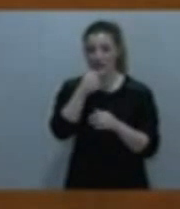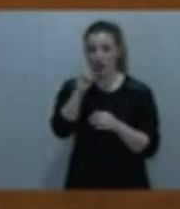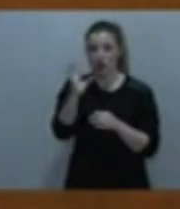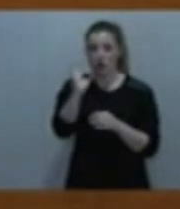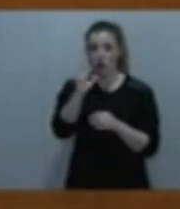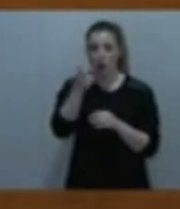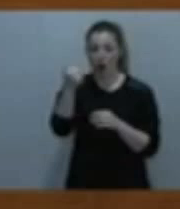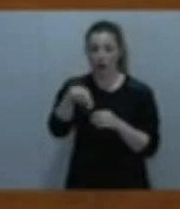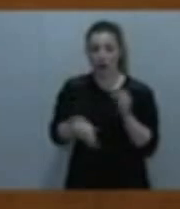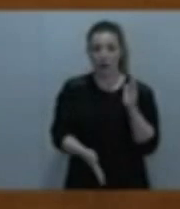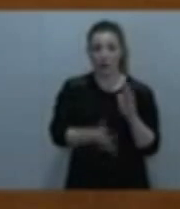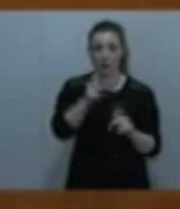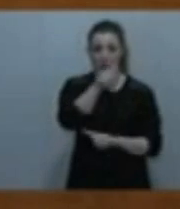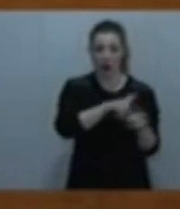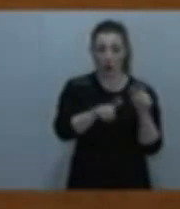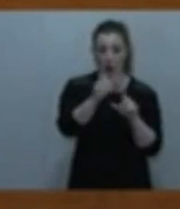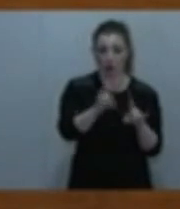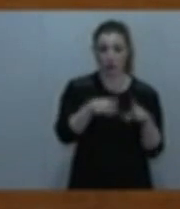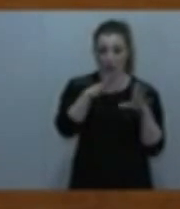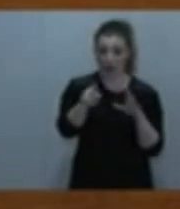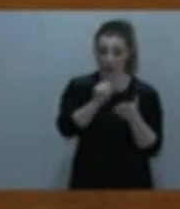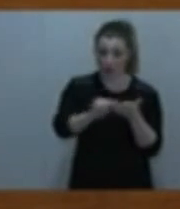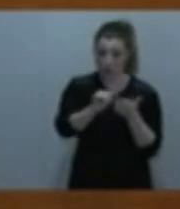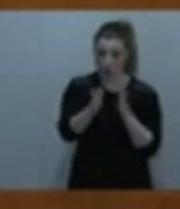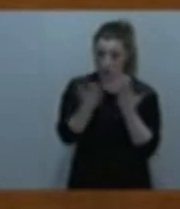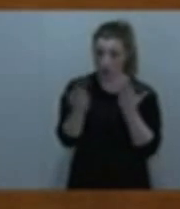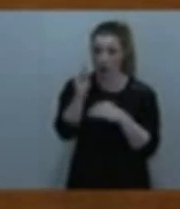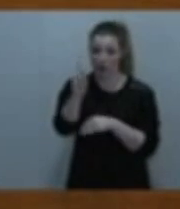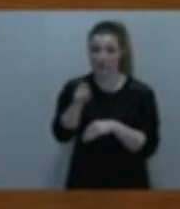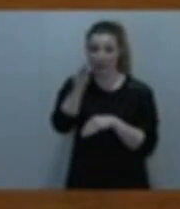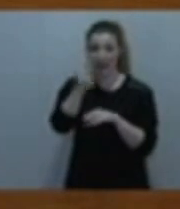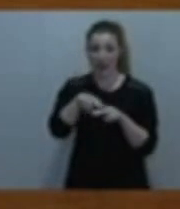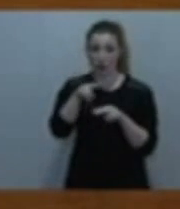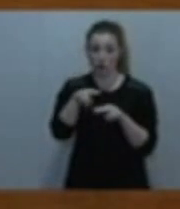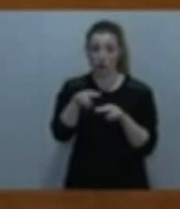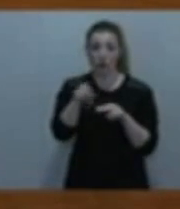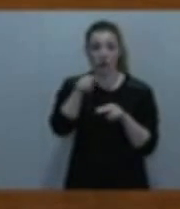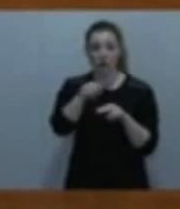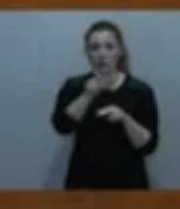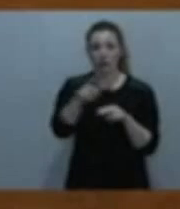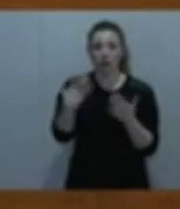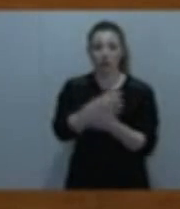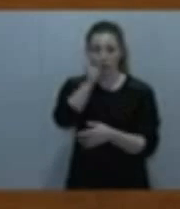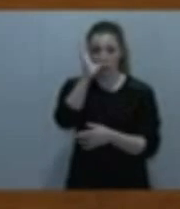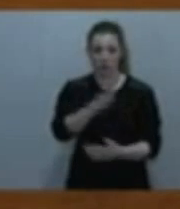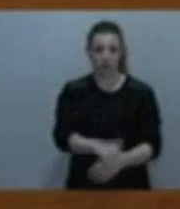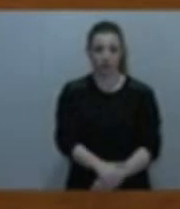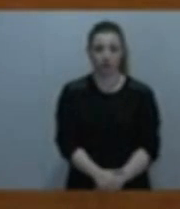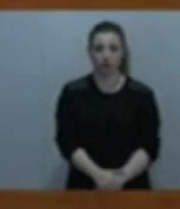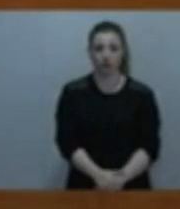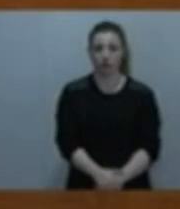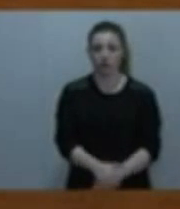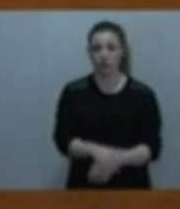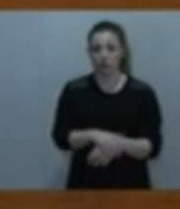Australia y describió el cisne negro australiano, fue una gran sorpresa para todos los ornitólogos del Viejo Mundo. Pero lo más